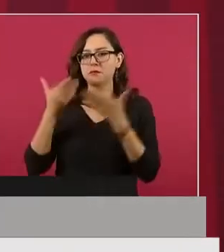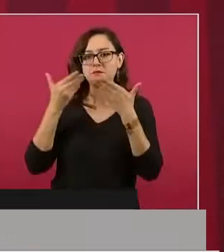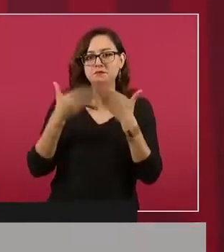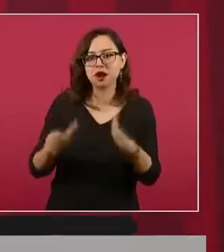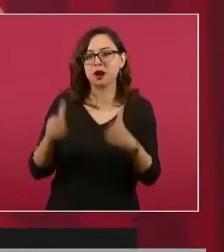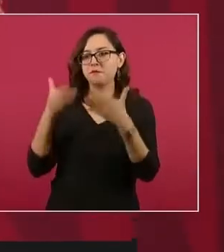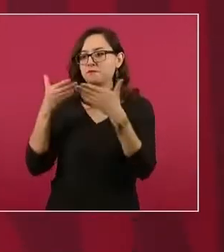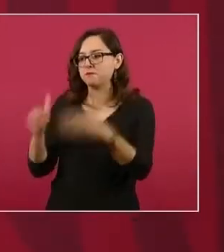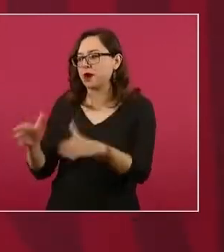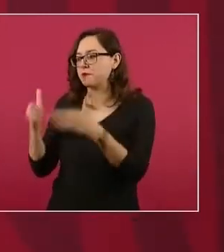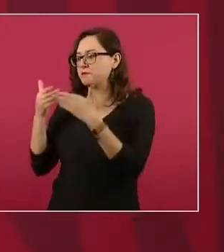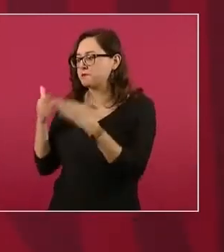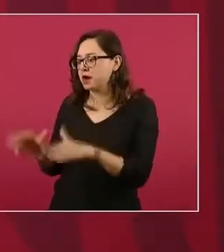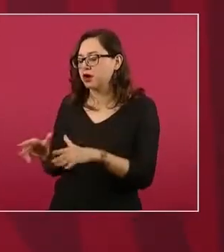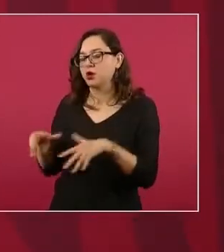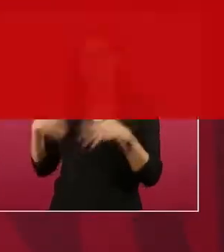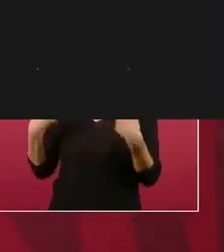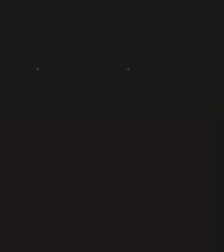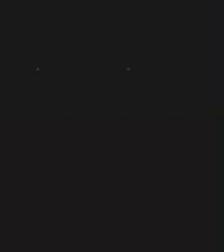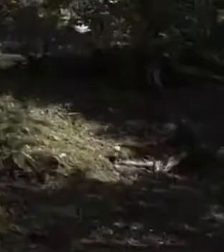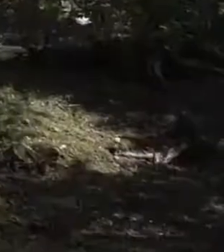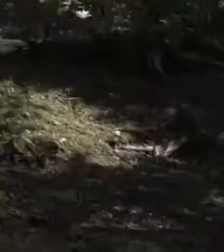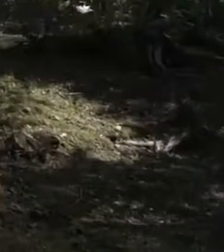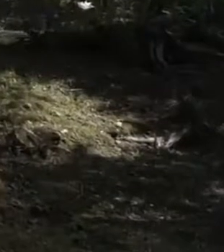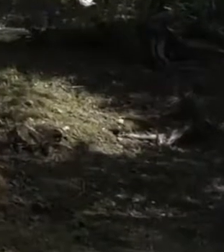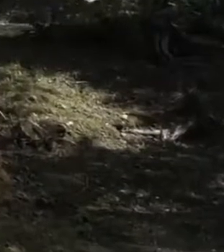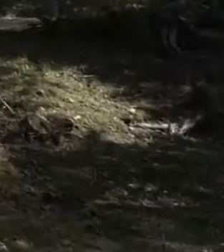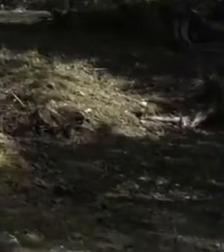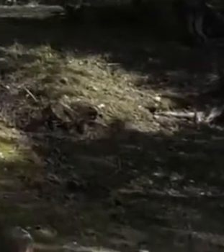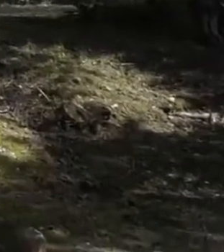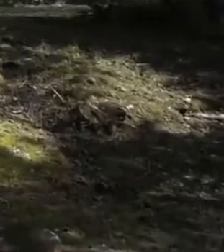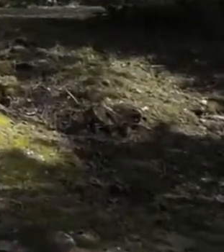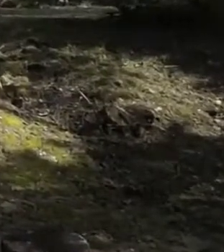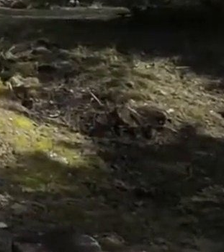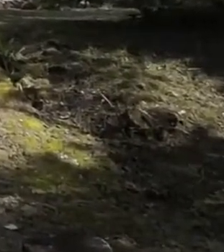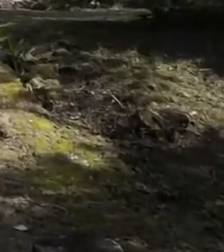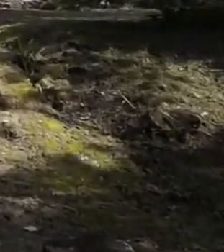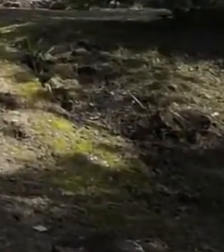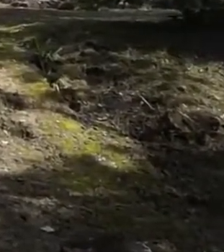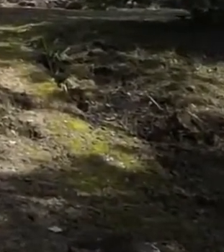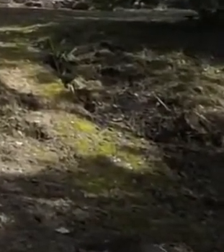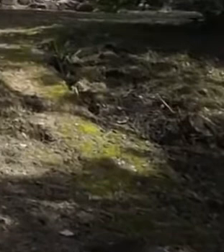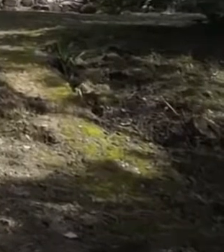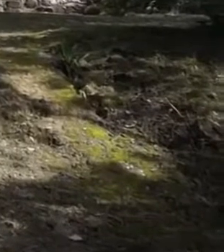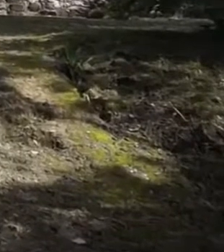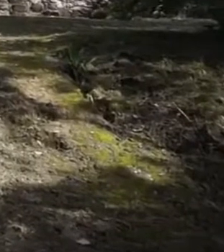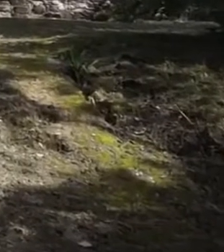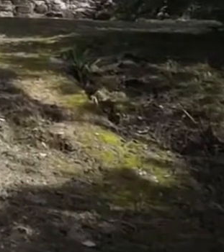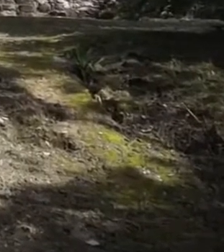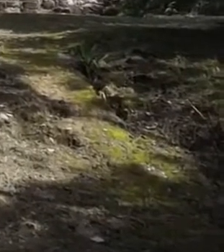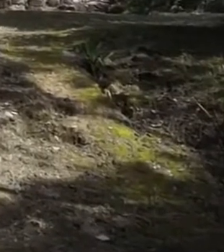antiguas para no división mario garcía